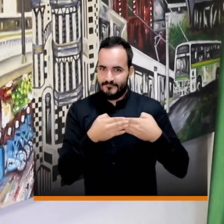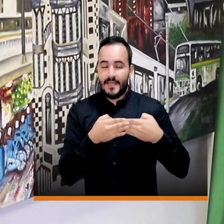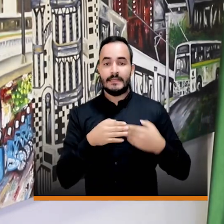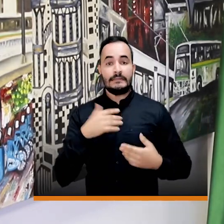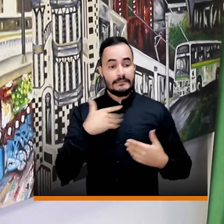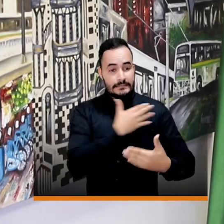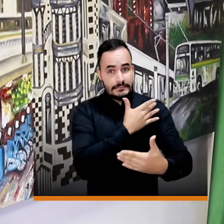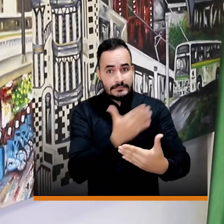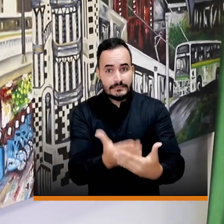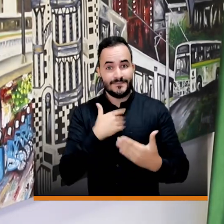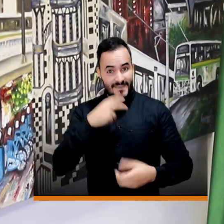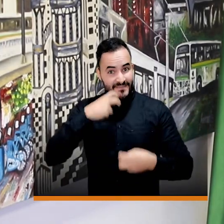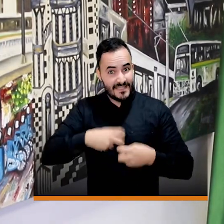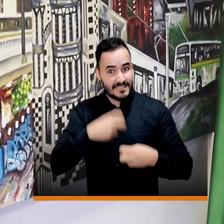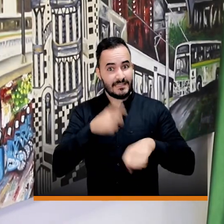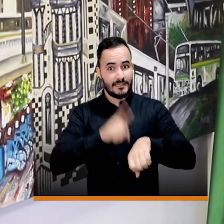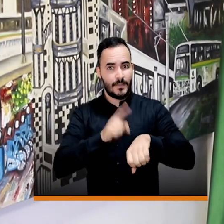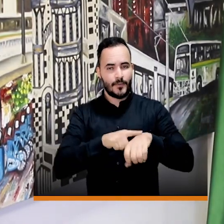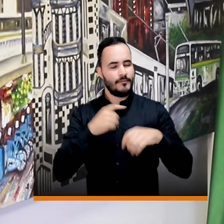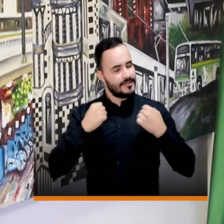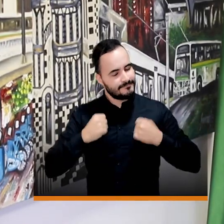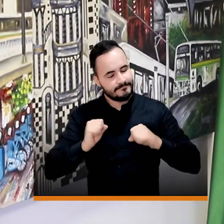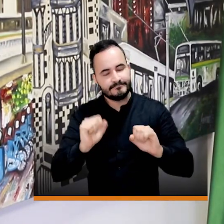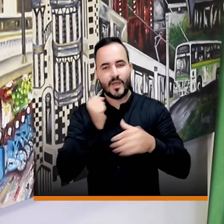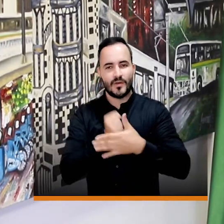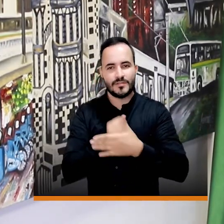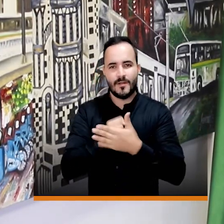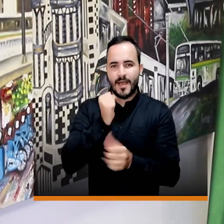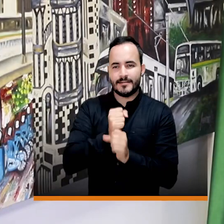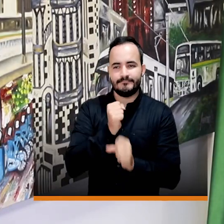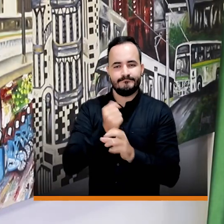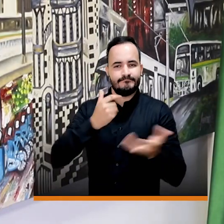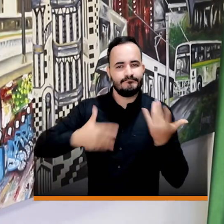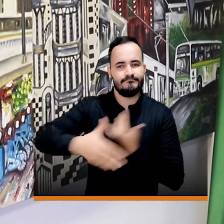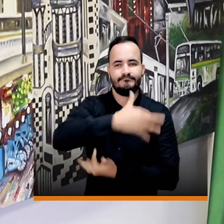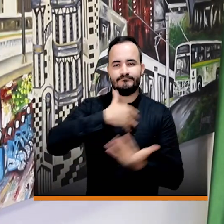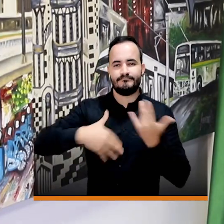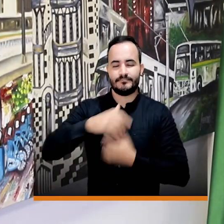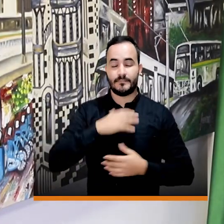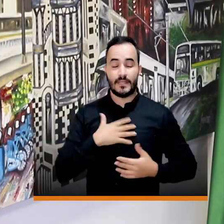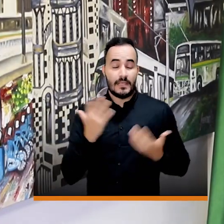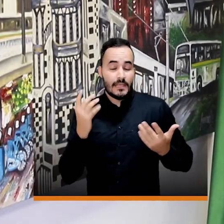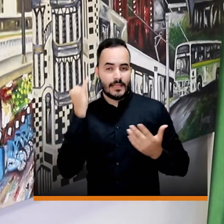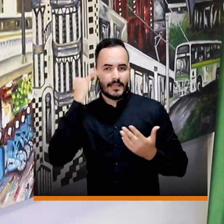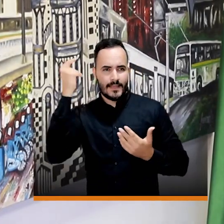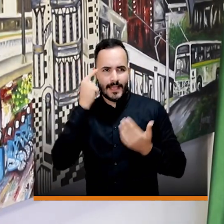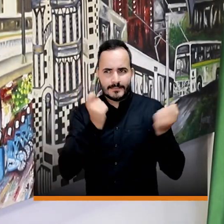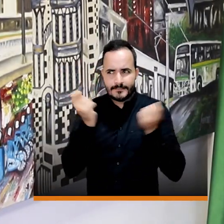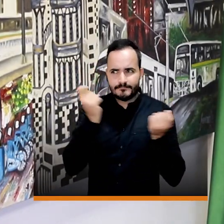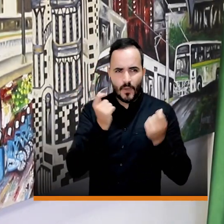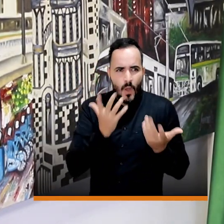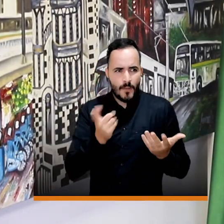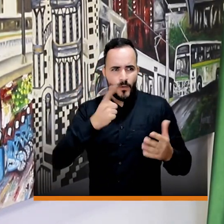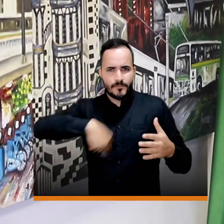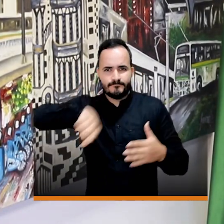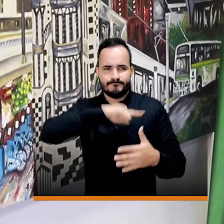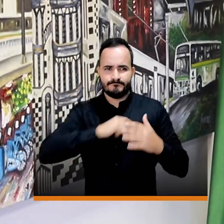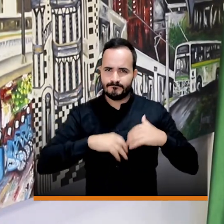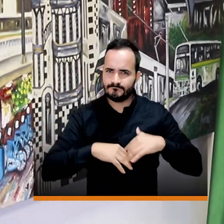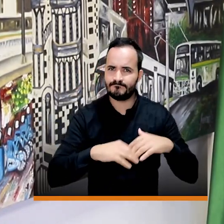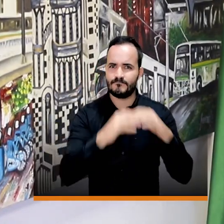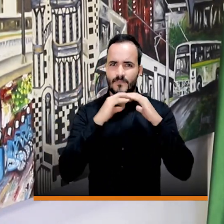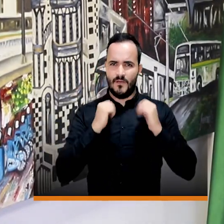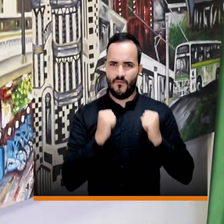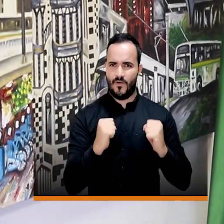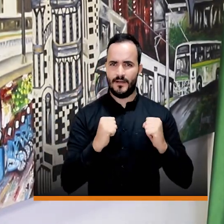atravesando y que nos ha llevado a recrear la manera de realizar nuestro trabajo y a establecer medidas para fortalecerlo, de